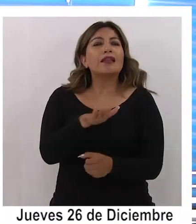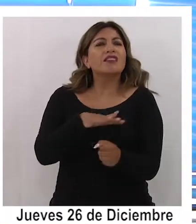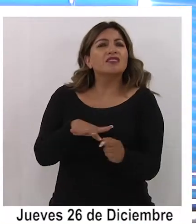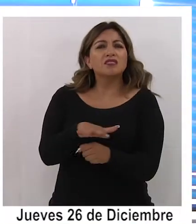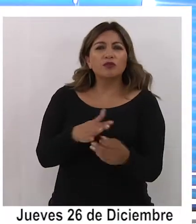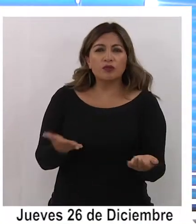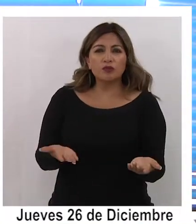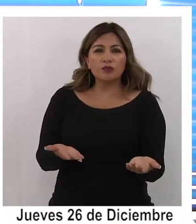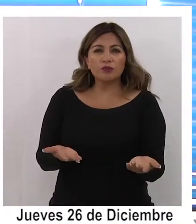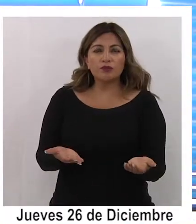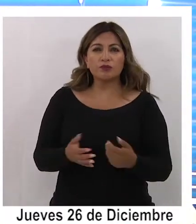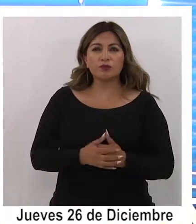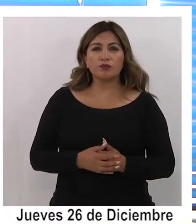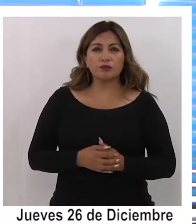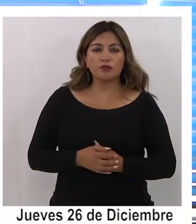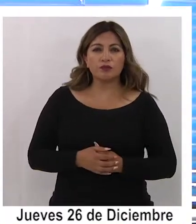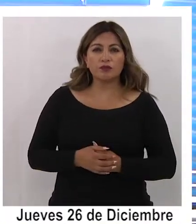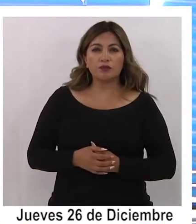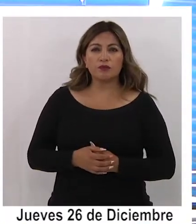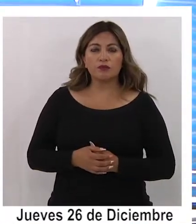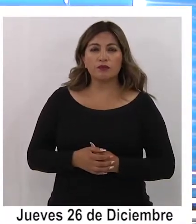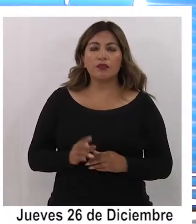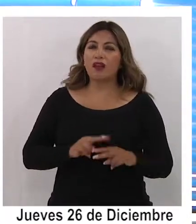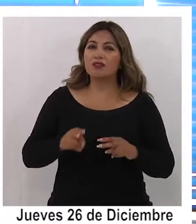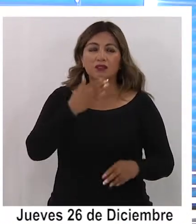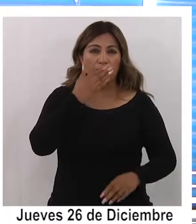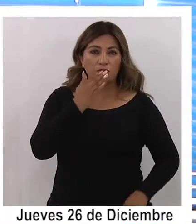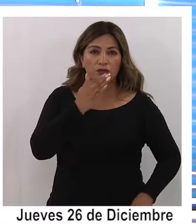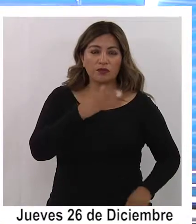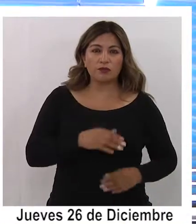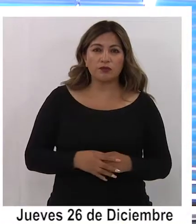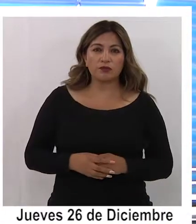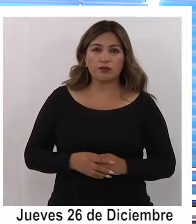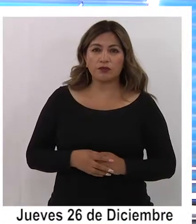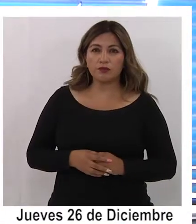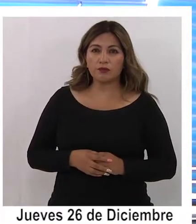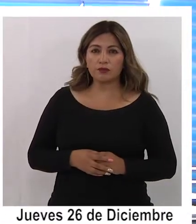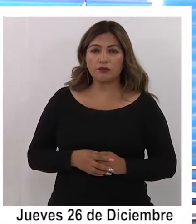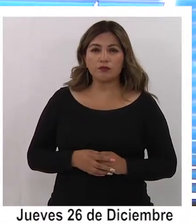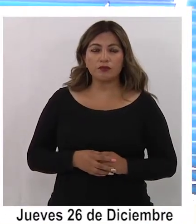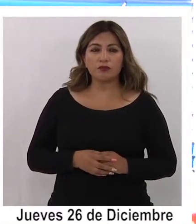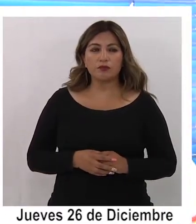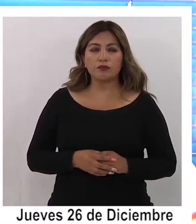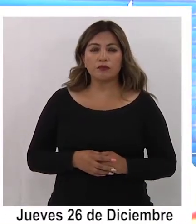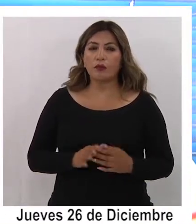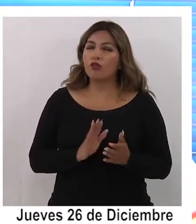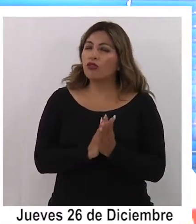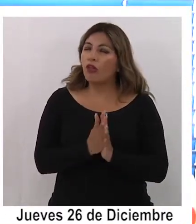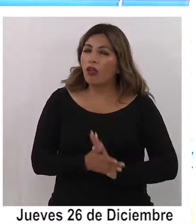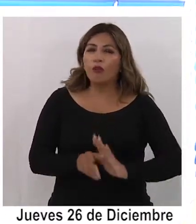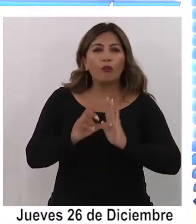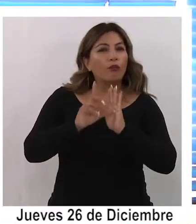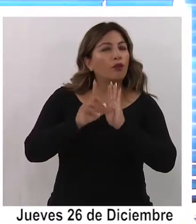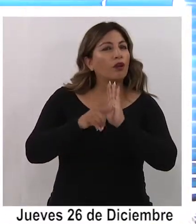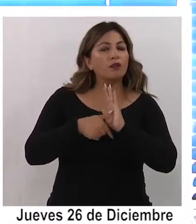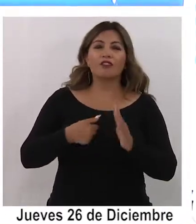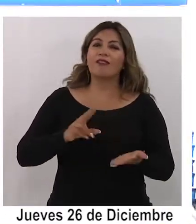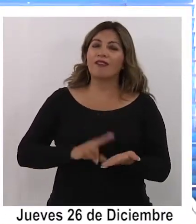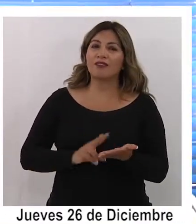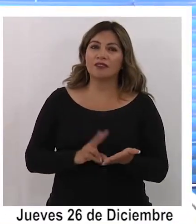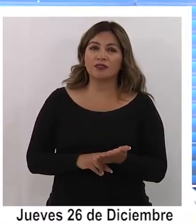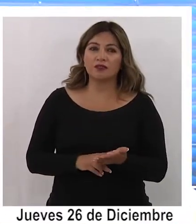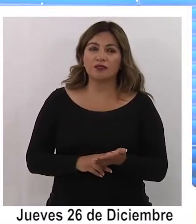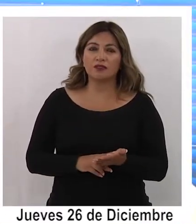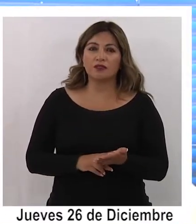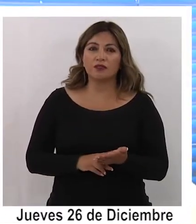ha ido mejorando un poco, pero demasiado lenta. La realidad